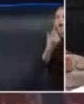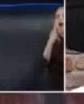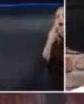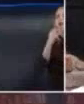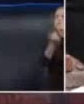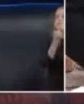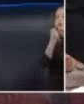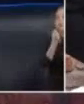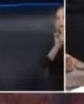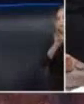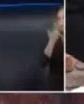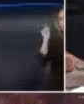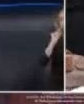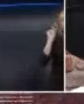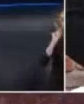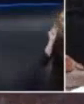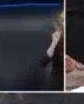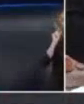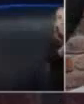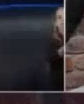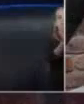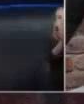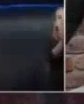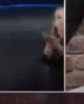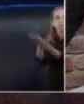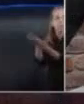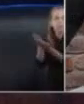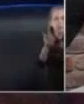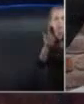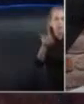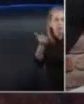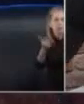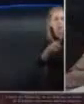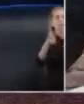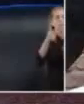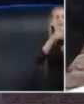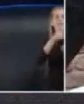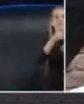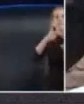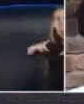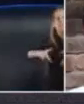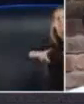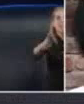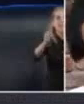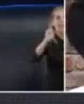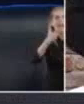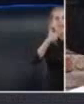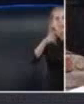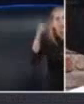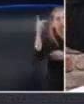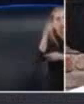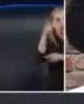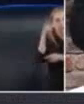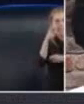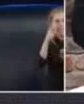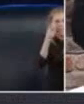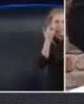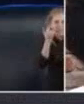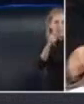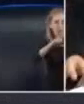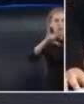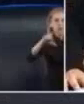nadie sale un poco a copar la parada de esto en lugar a ninguna duda termina embargando la cancha un poco más pero la